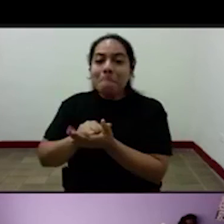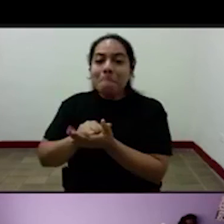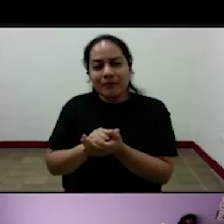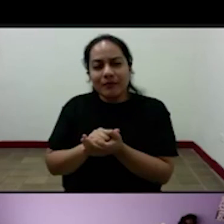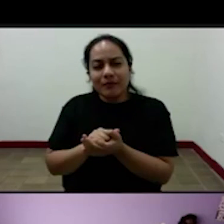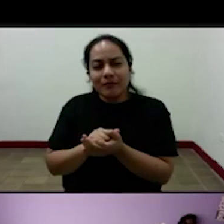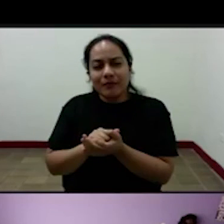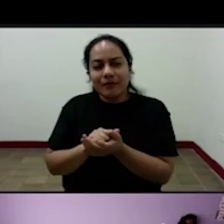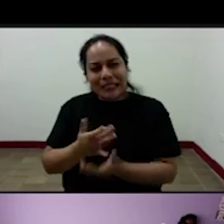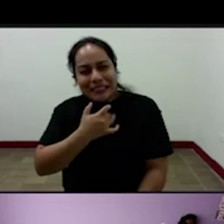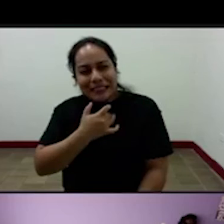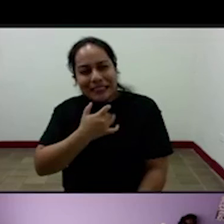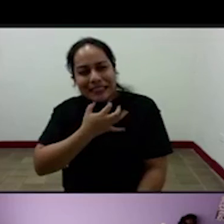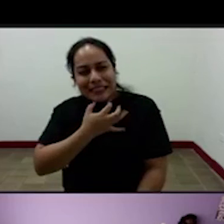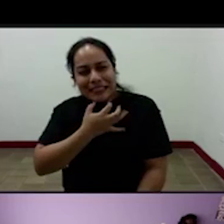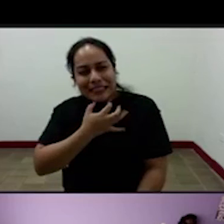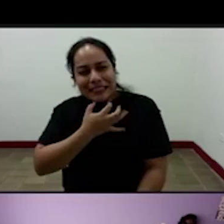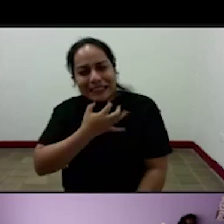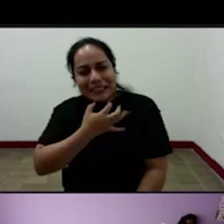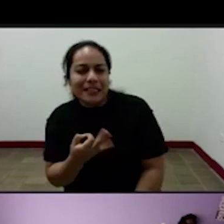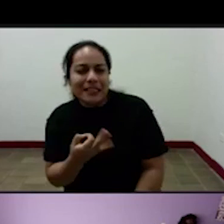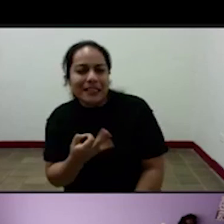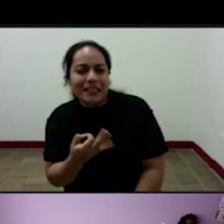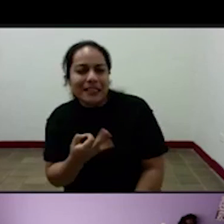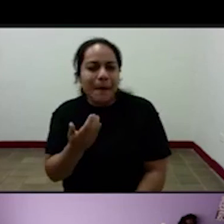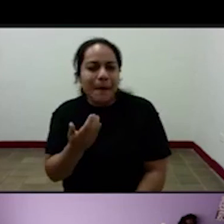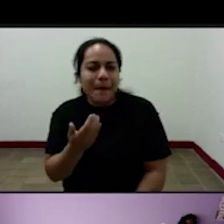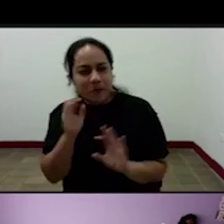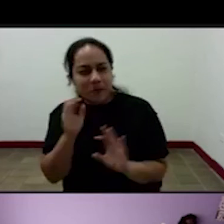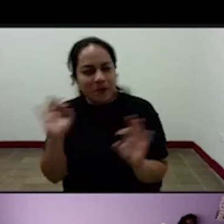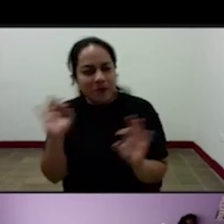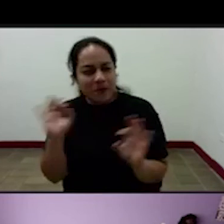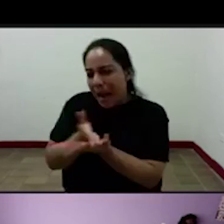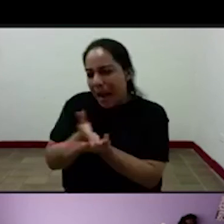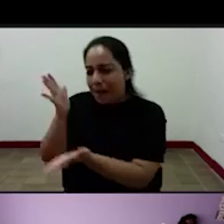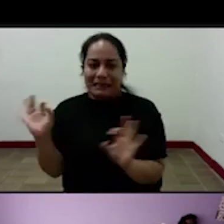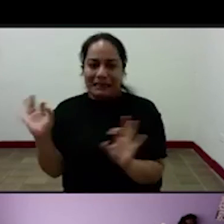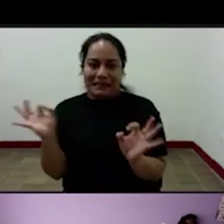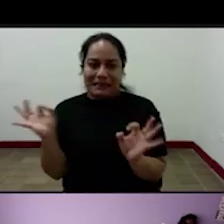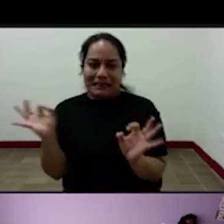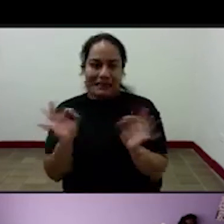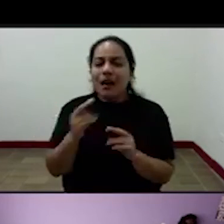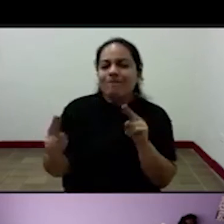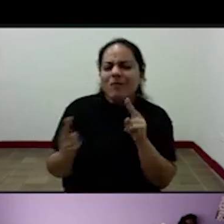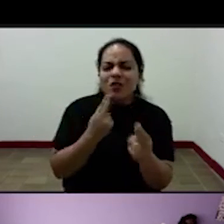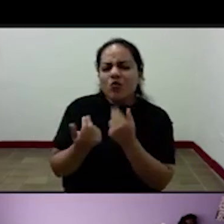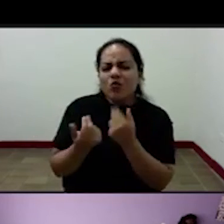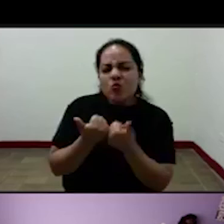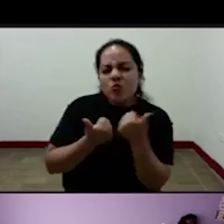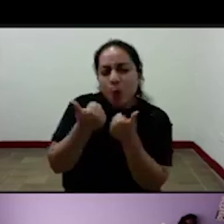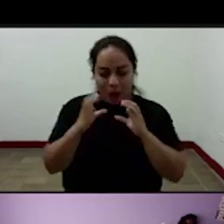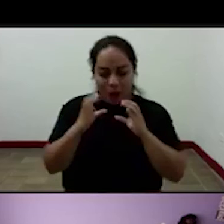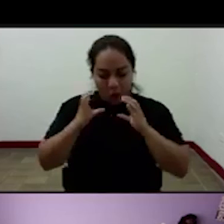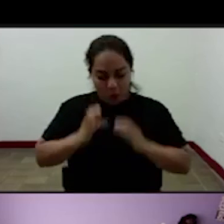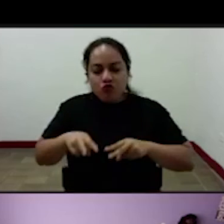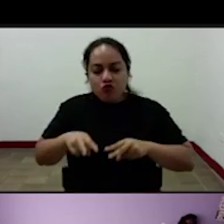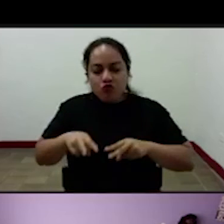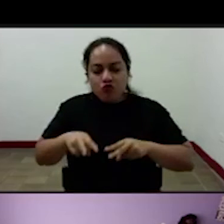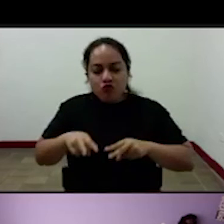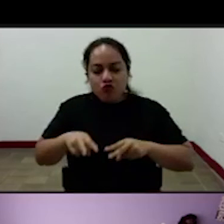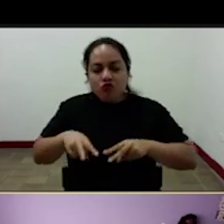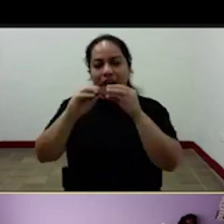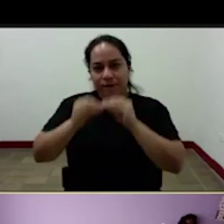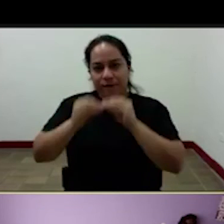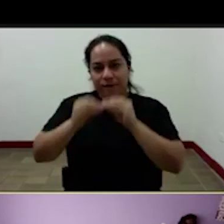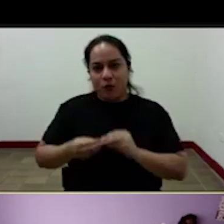pasará en mi obra algo que todavía no ha pasado en relación a esa nueva condición del cuerpo y de la voz